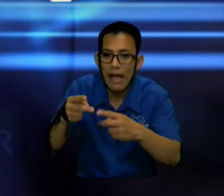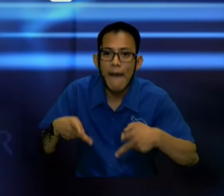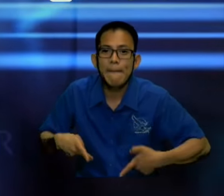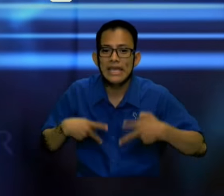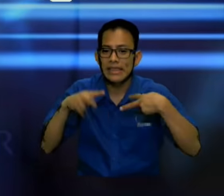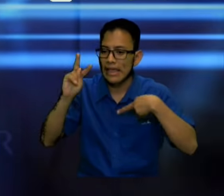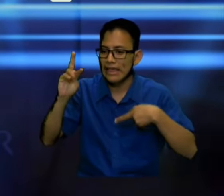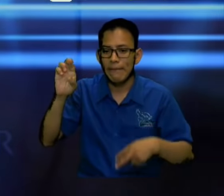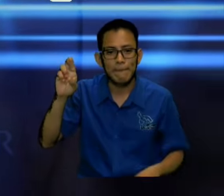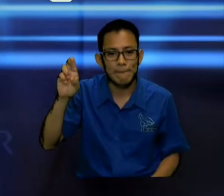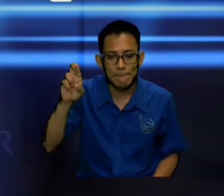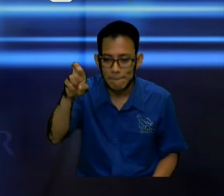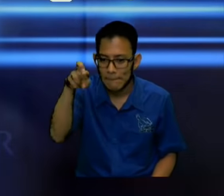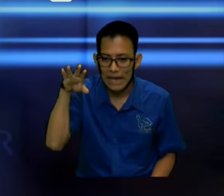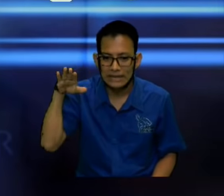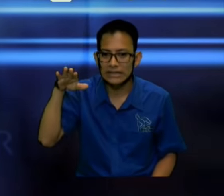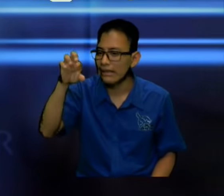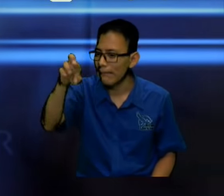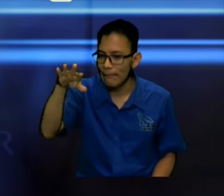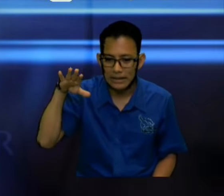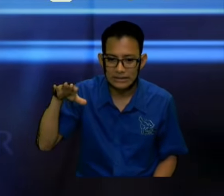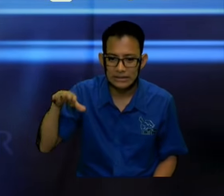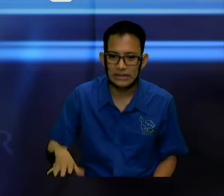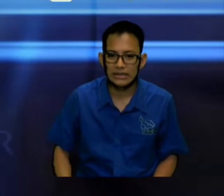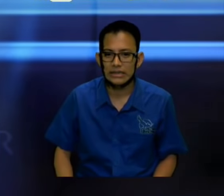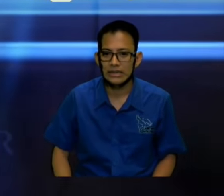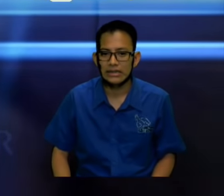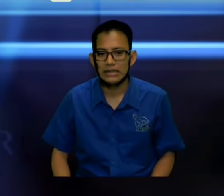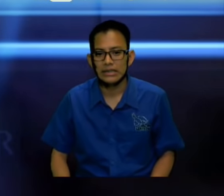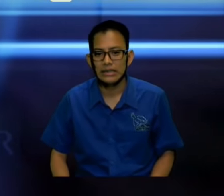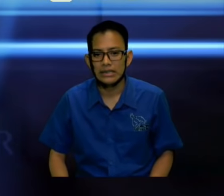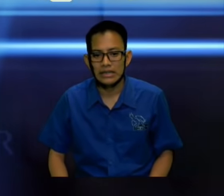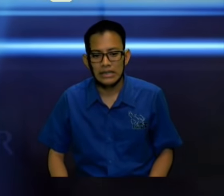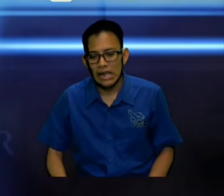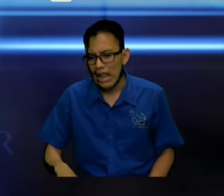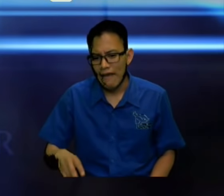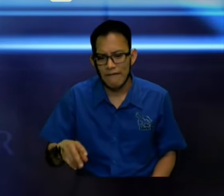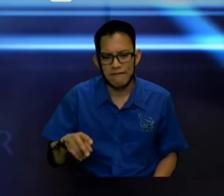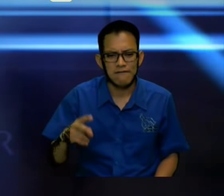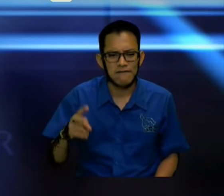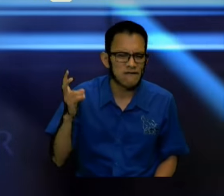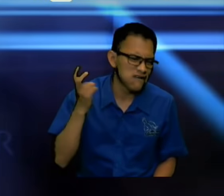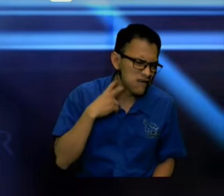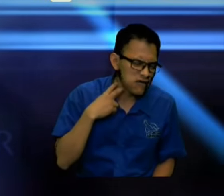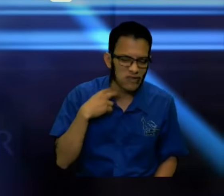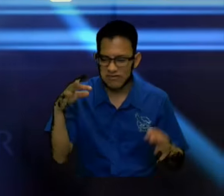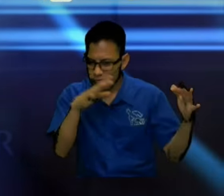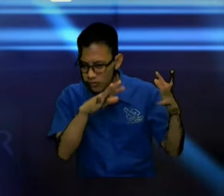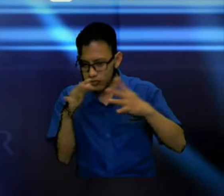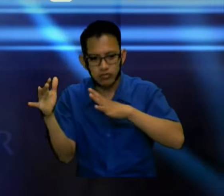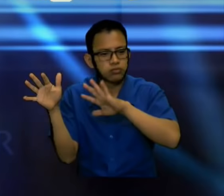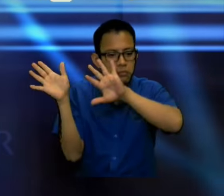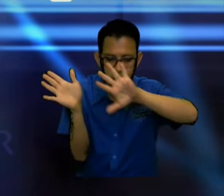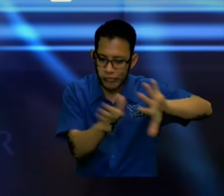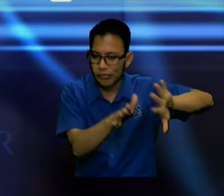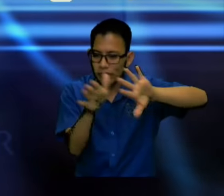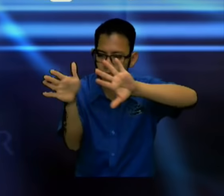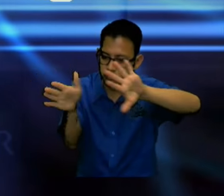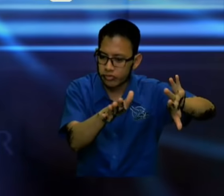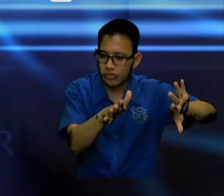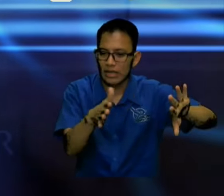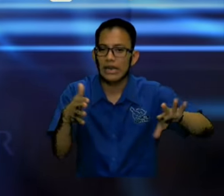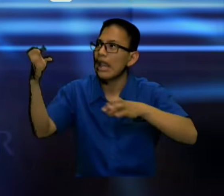la impaciencia, tiene que retroceder la incertidumbre, tiene que retroceder la violencia, la guerra, todo. Y se empieza a situar la paz.